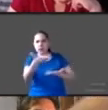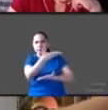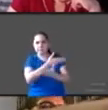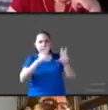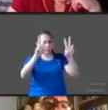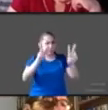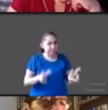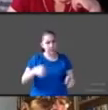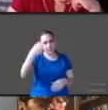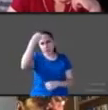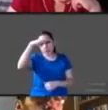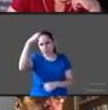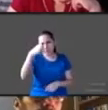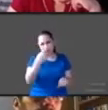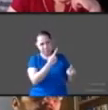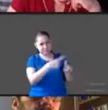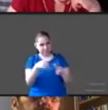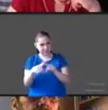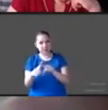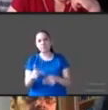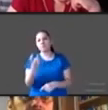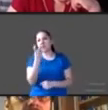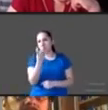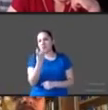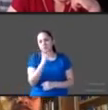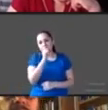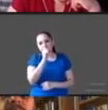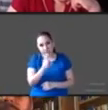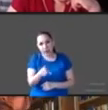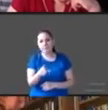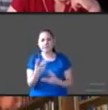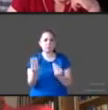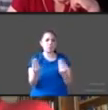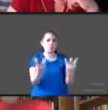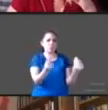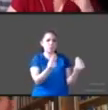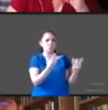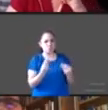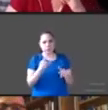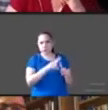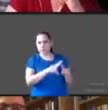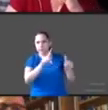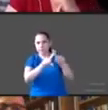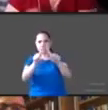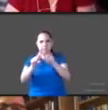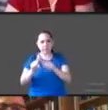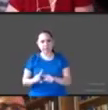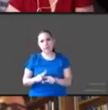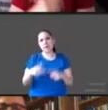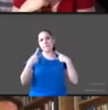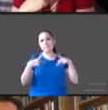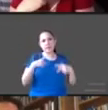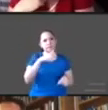durante la transmisión online, pero muchísimos más, cientos de miles más afortunadamente, que lo hicieron posterior a